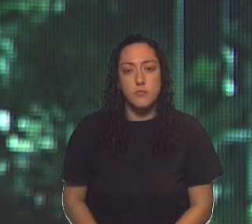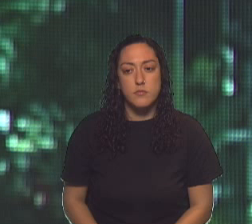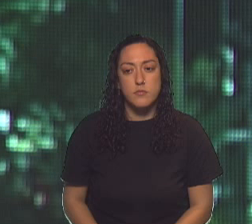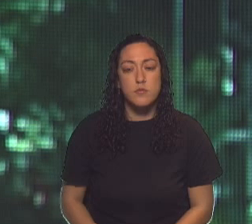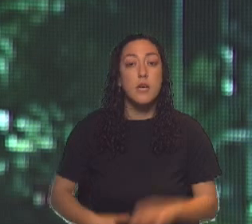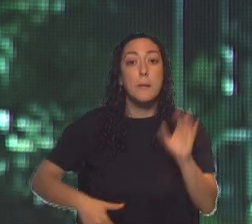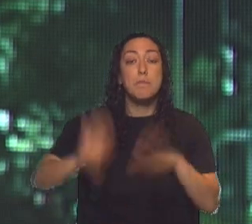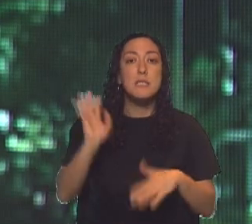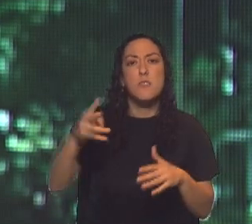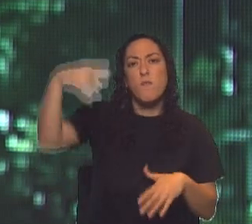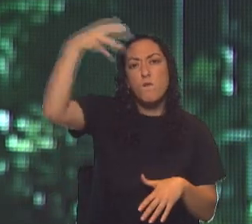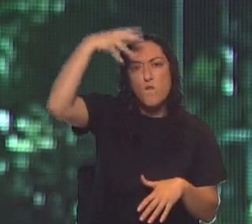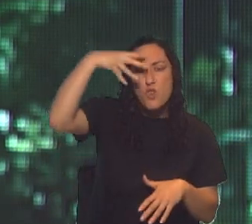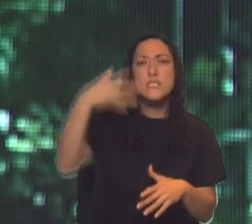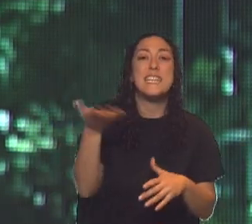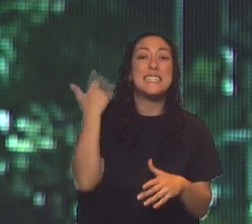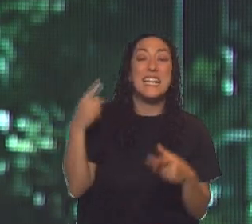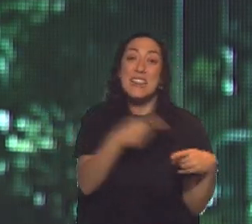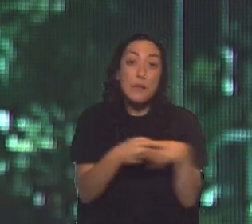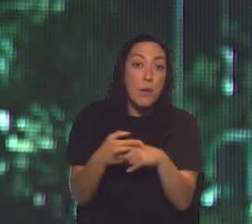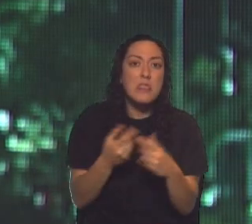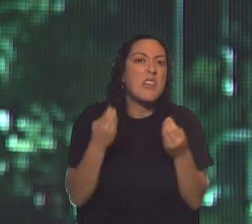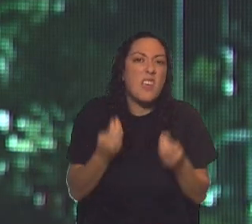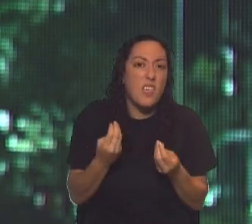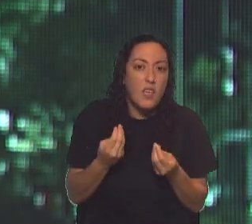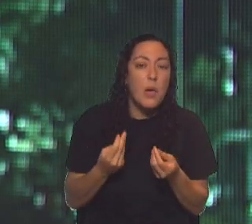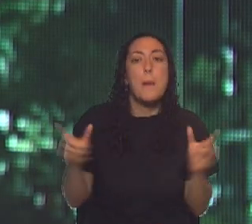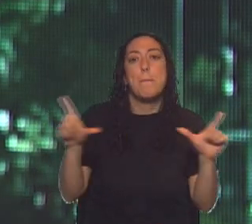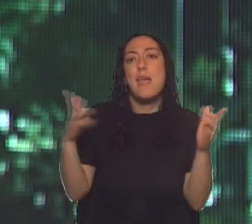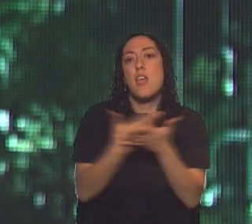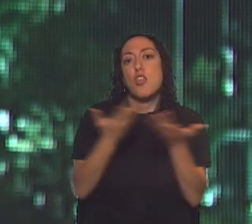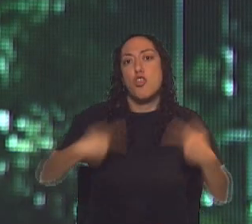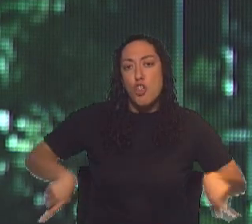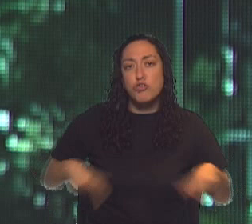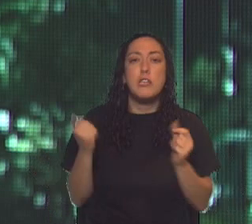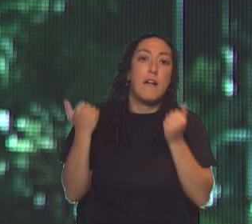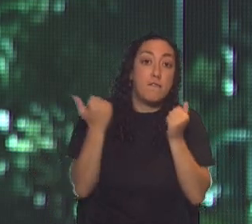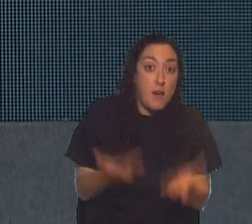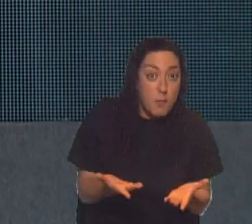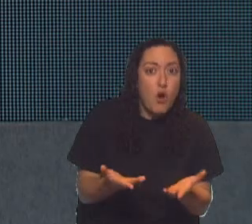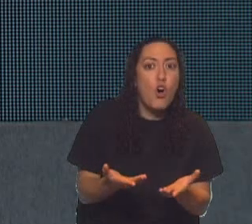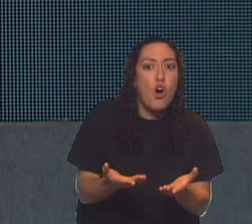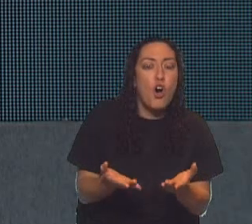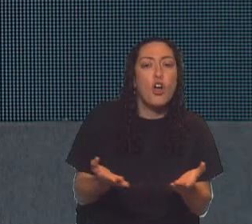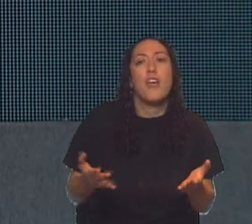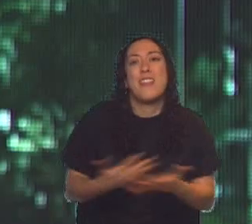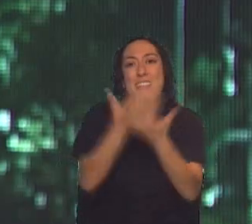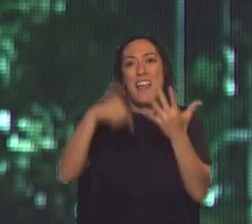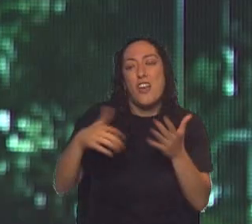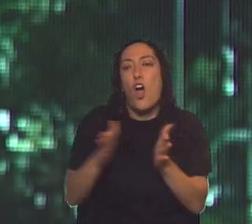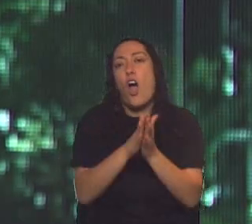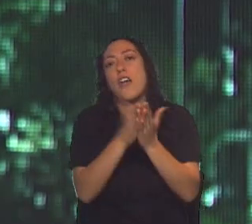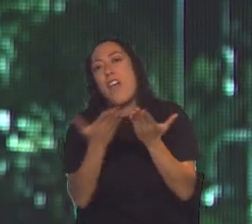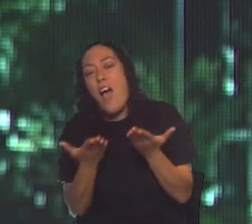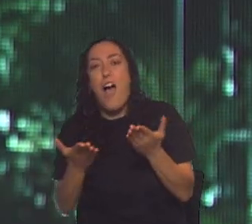sobre todo a bullrich el debate de ayer es la posibilidad de que los medios afines que son los grandes medios hoy pudieran decir